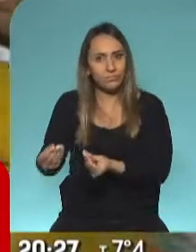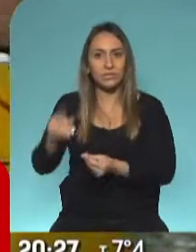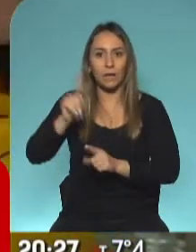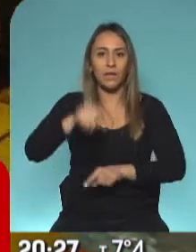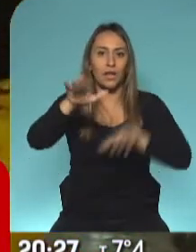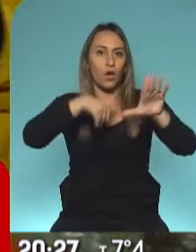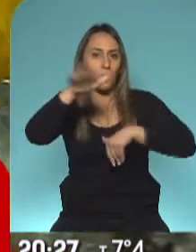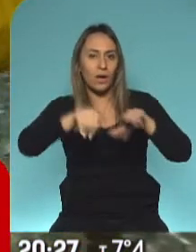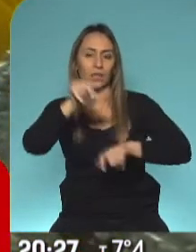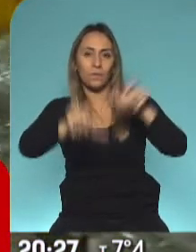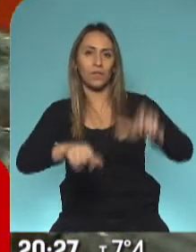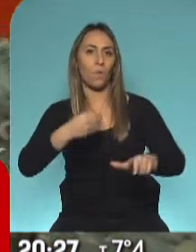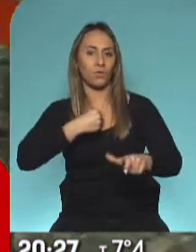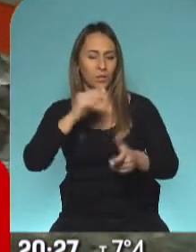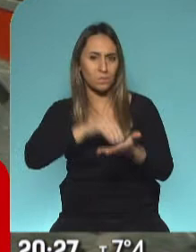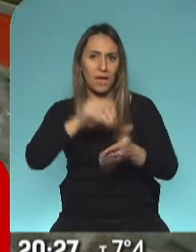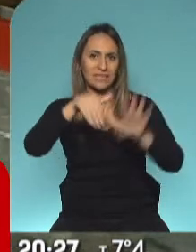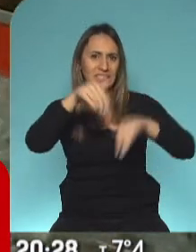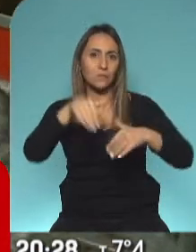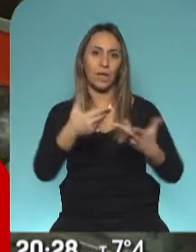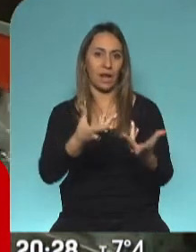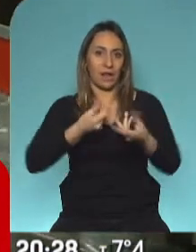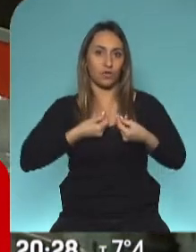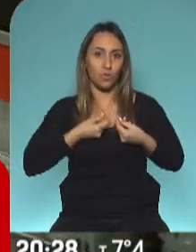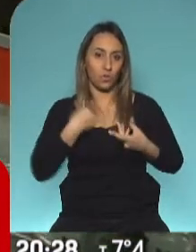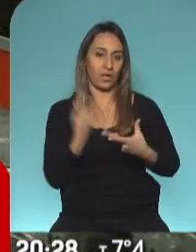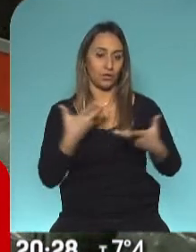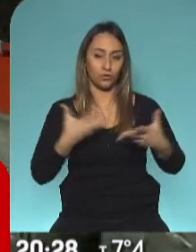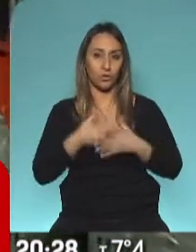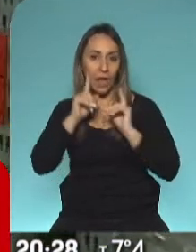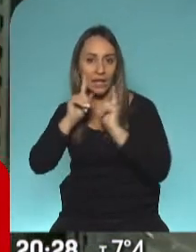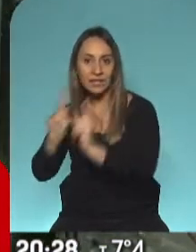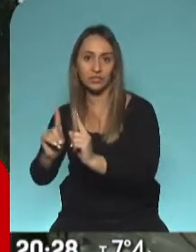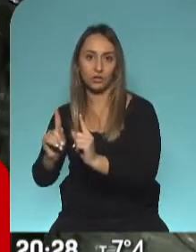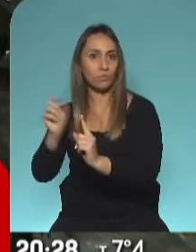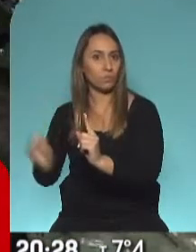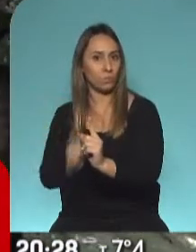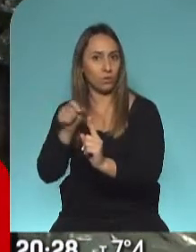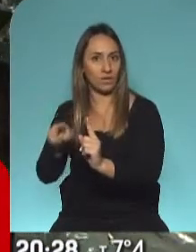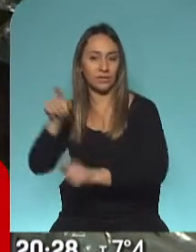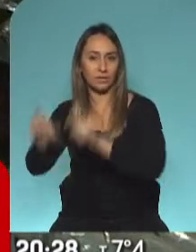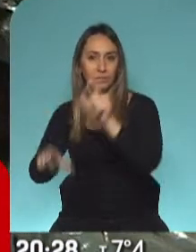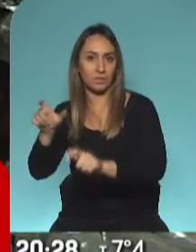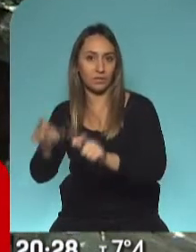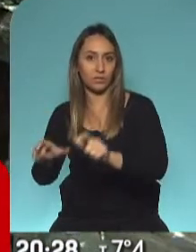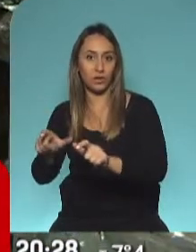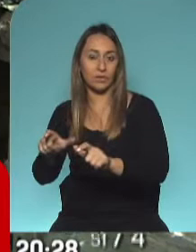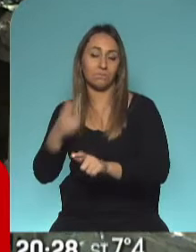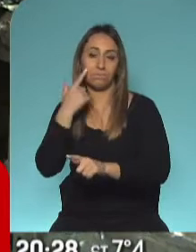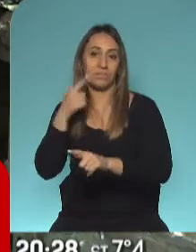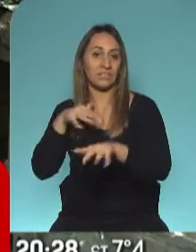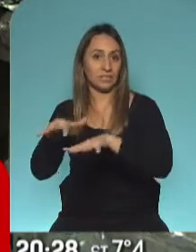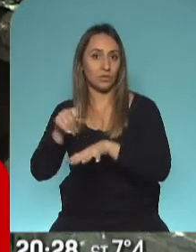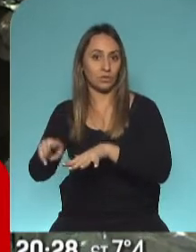más voluntarios para que nos puedan dar una mano en esta atención tan importante a las personas que están en una situación